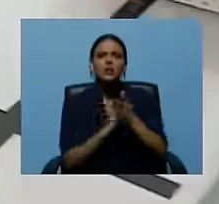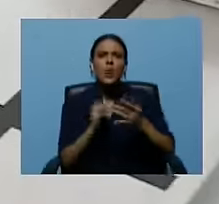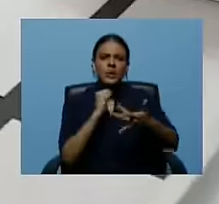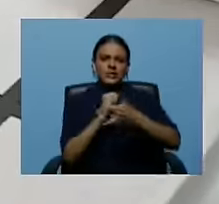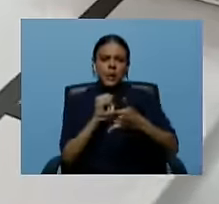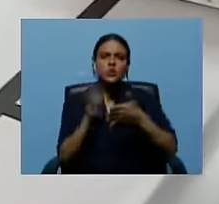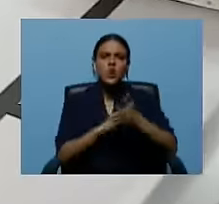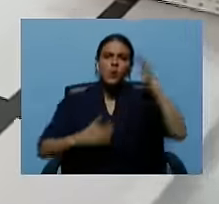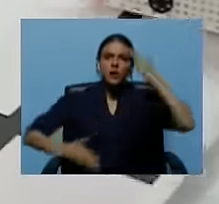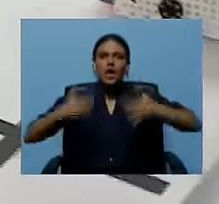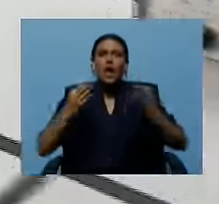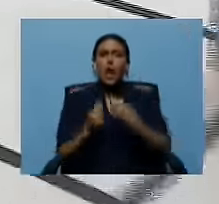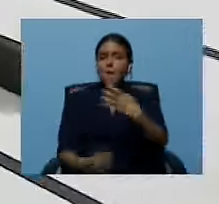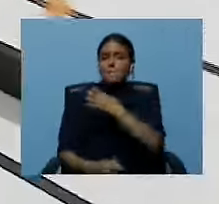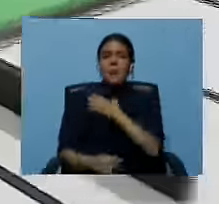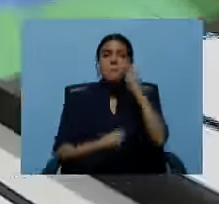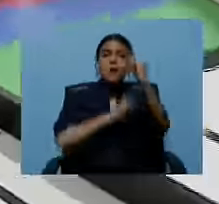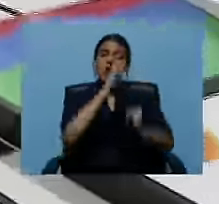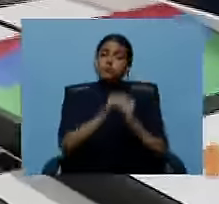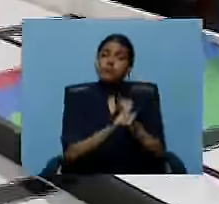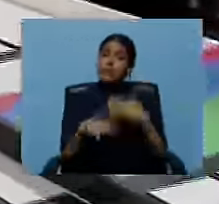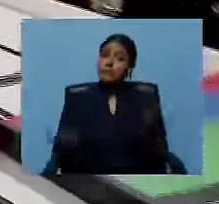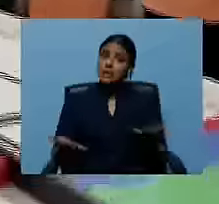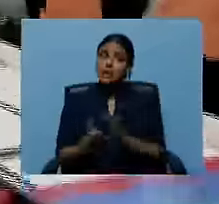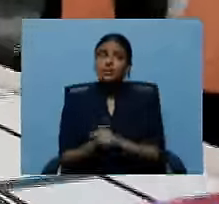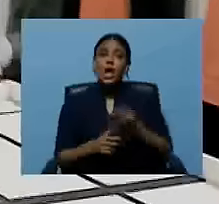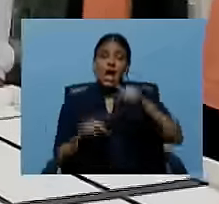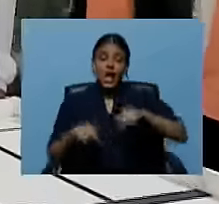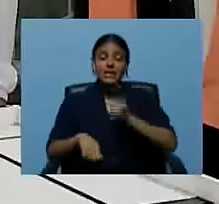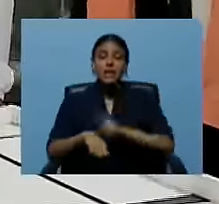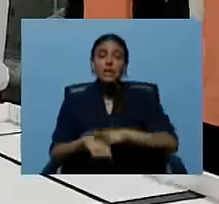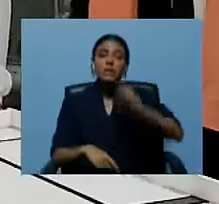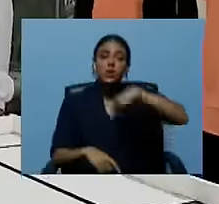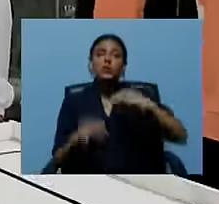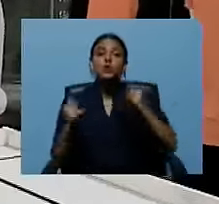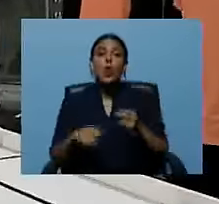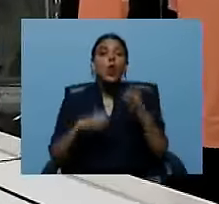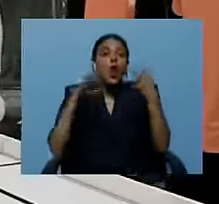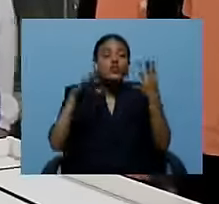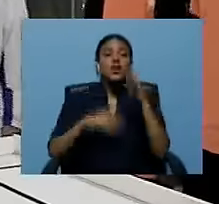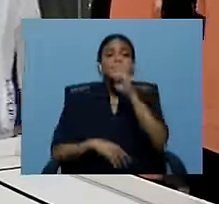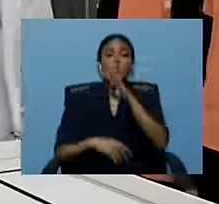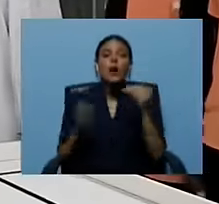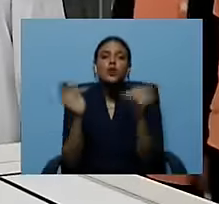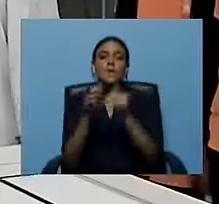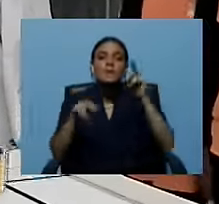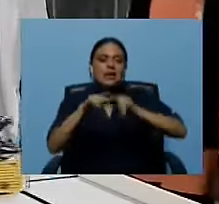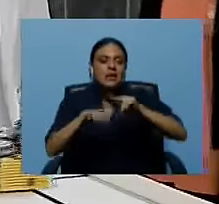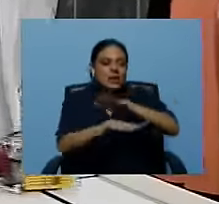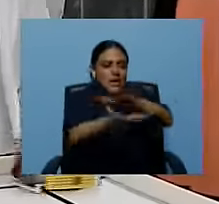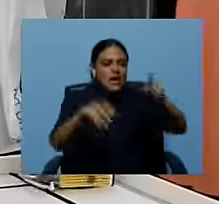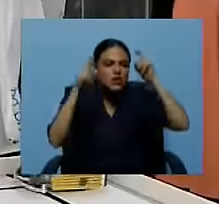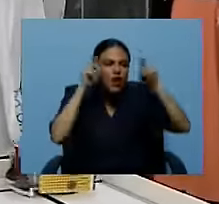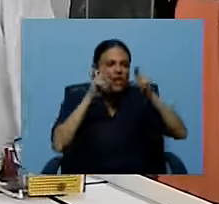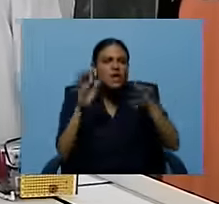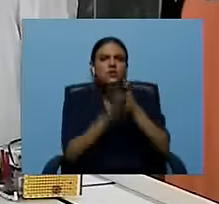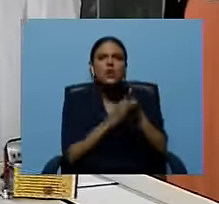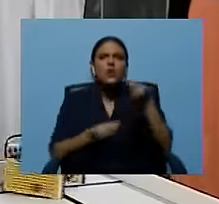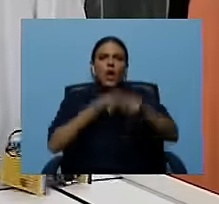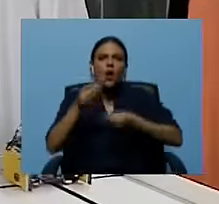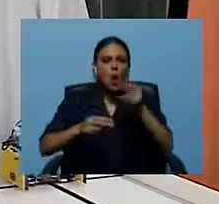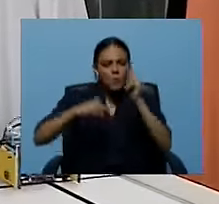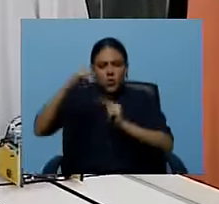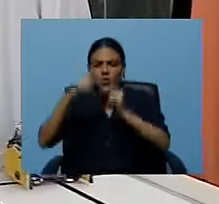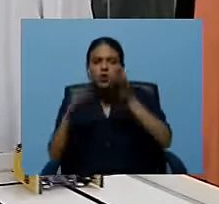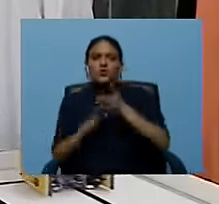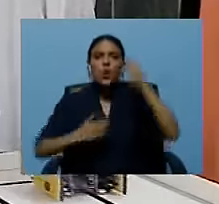Con premios internacionales. En este momento tenemos 84,000 niños formados en robótica educativa y juvenil. Además, presidente, estos niños